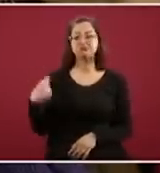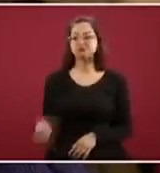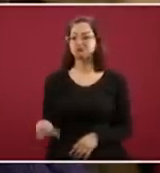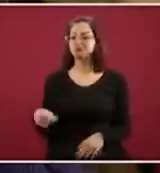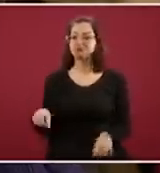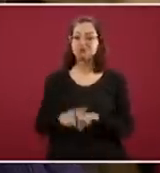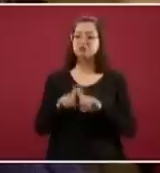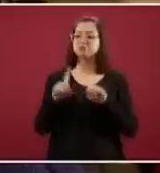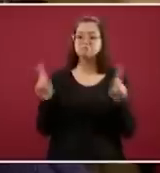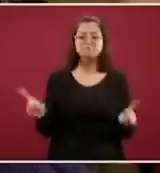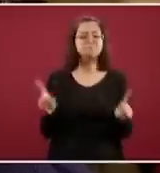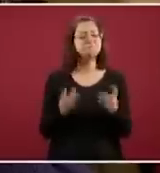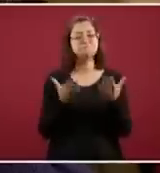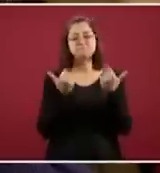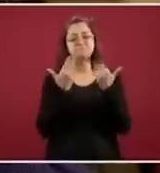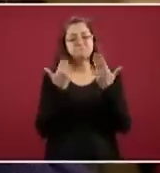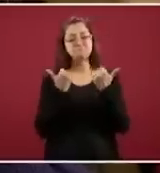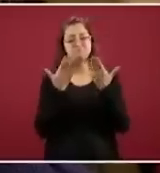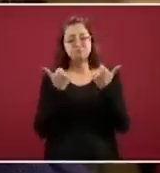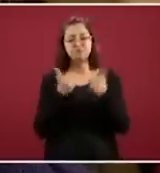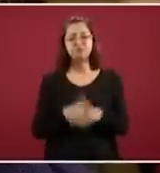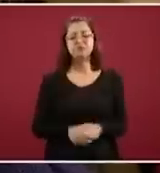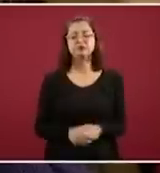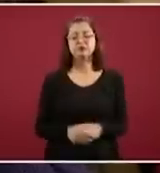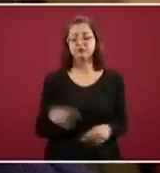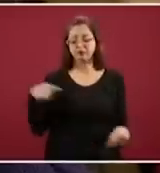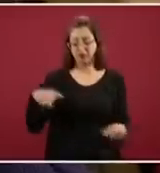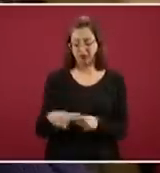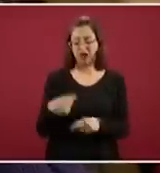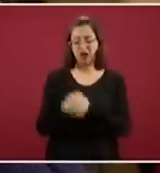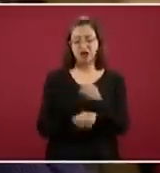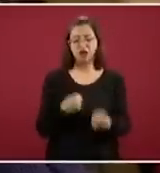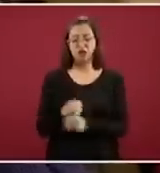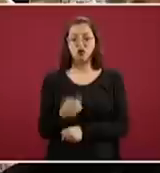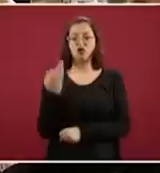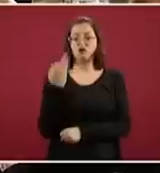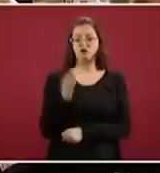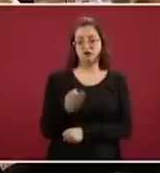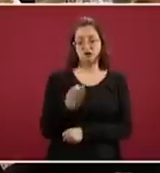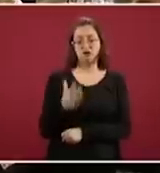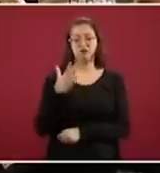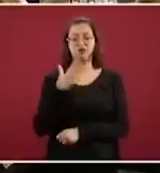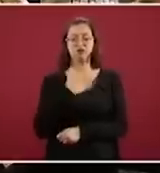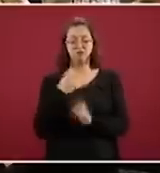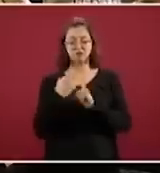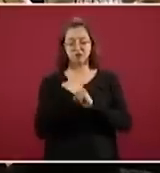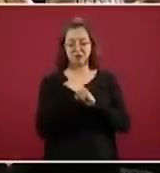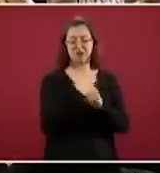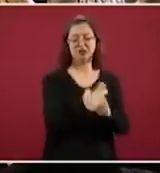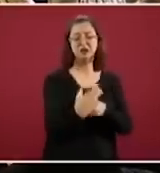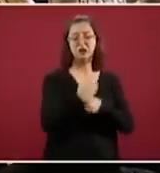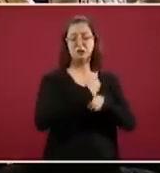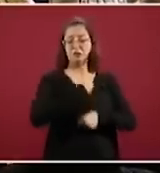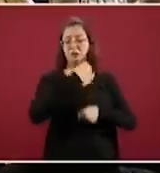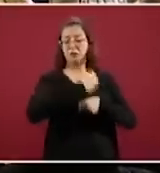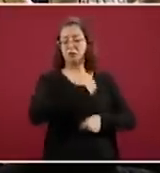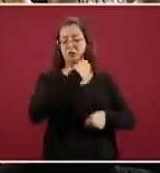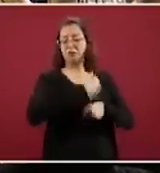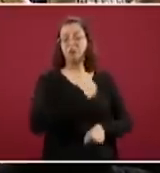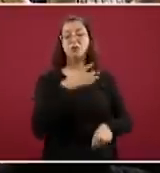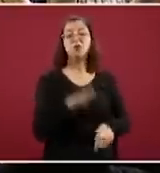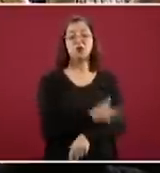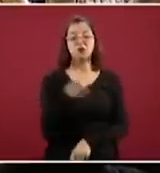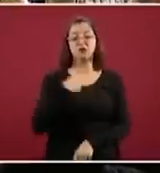la diferencia. En febrero de este año fui secuestrada, torturada por denunciar la